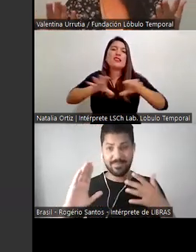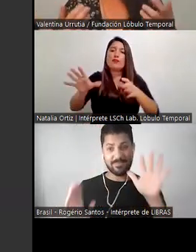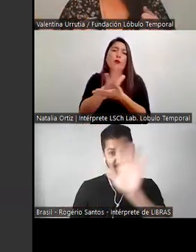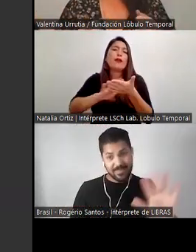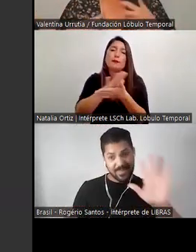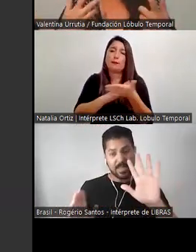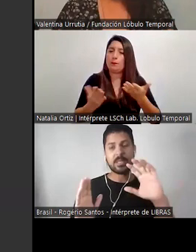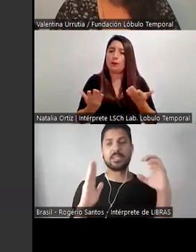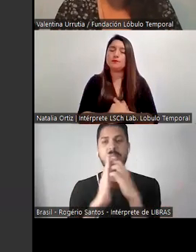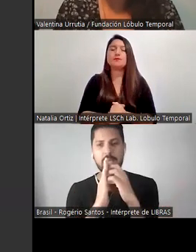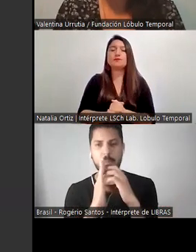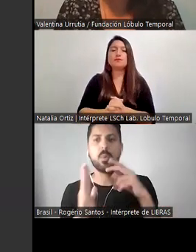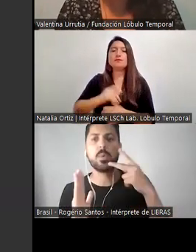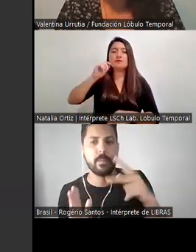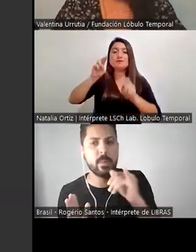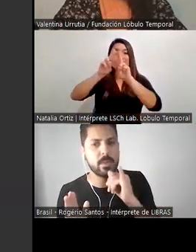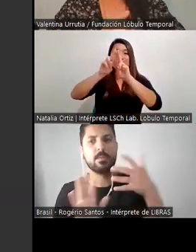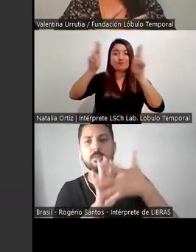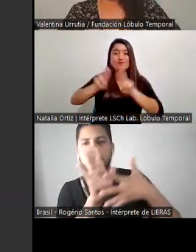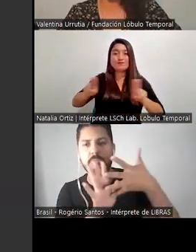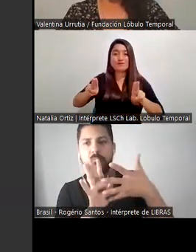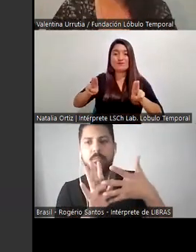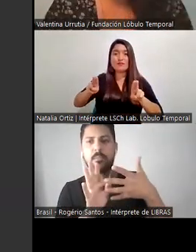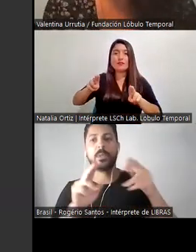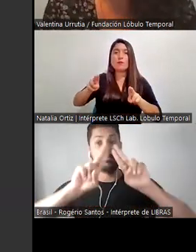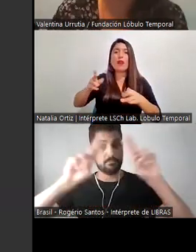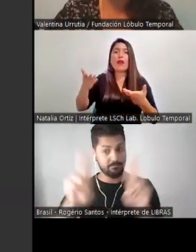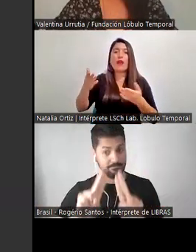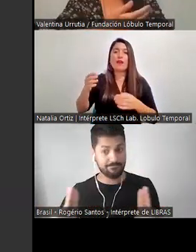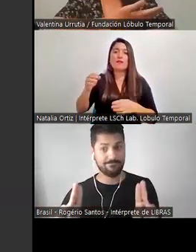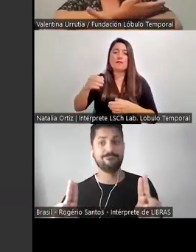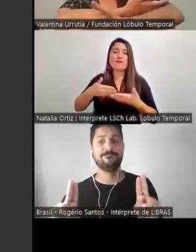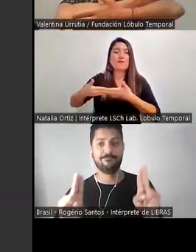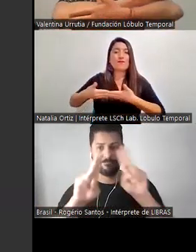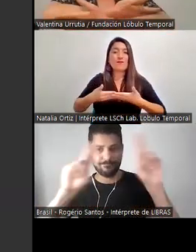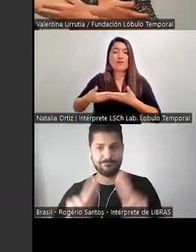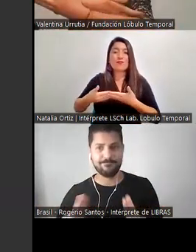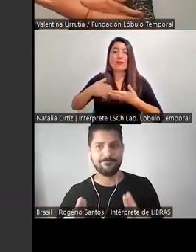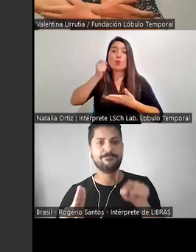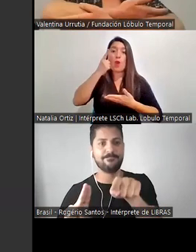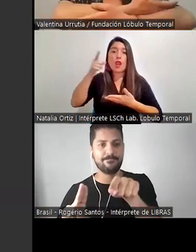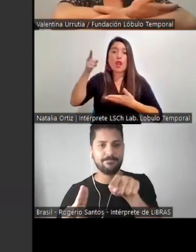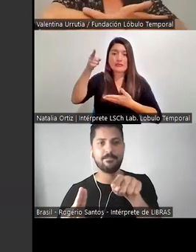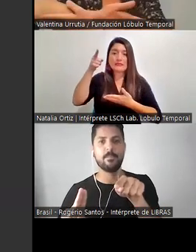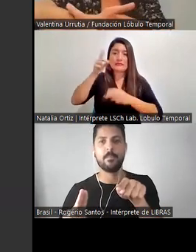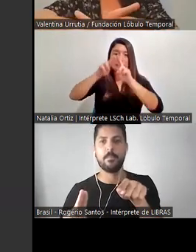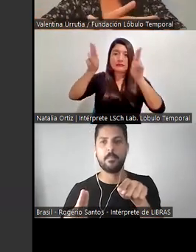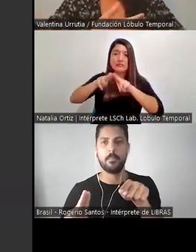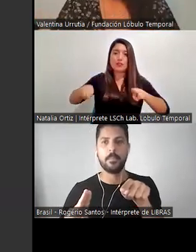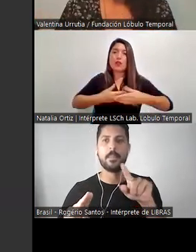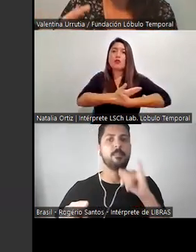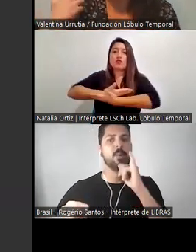ejemplo, la seña internacional para bebé, que acá lo voy a hacer más atrás para que se vea, pero es así,